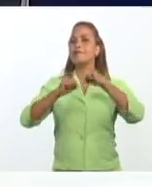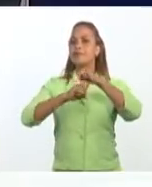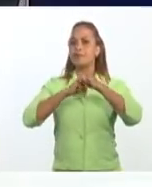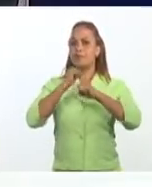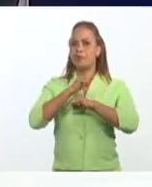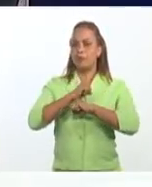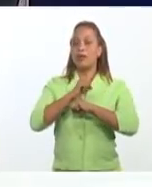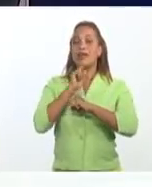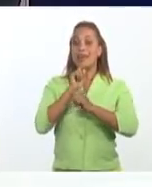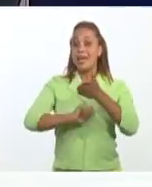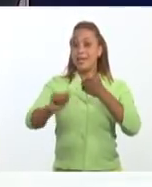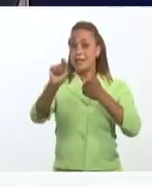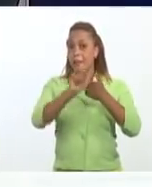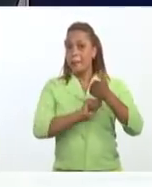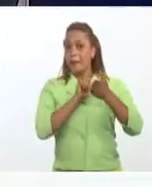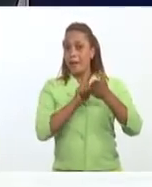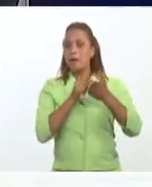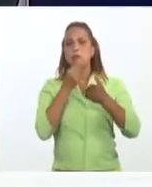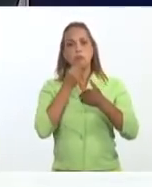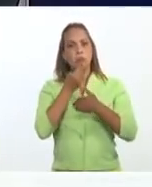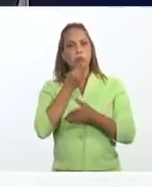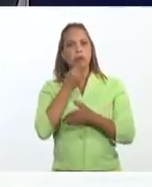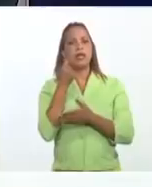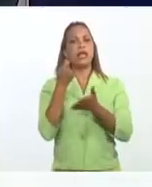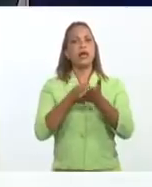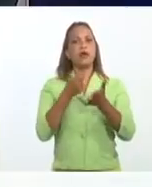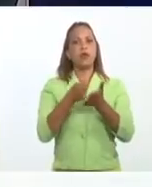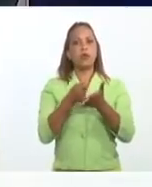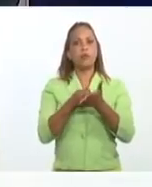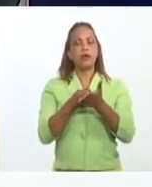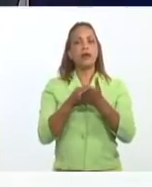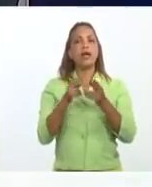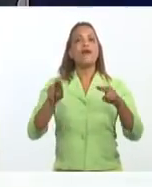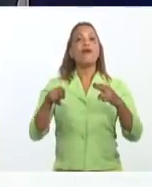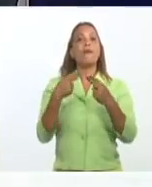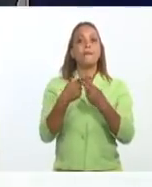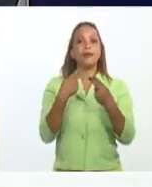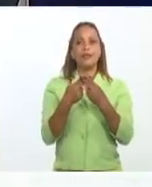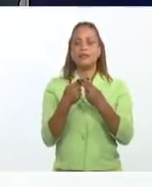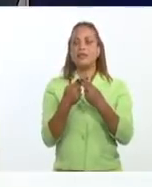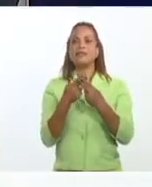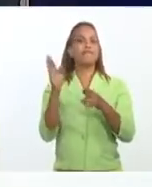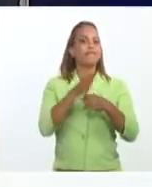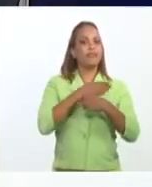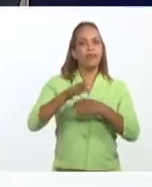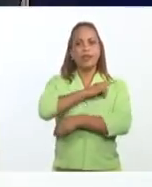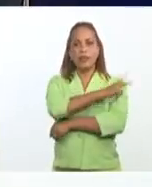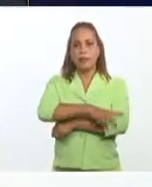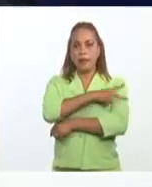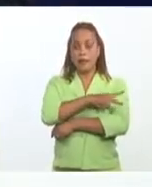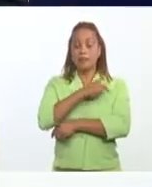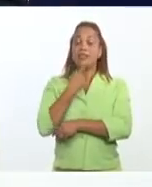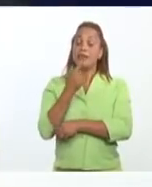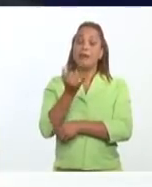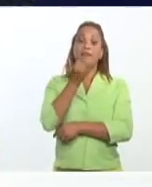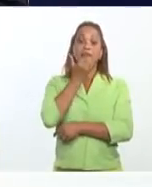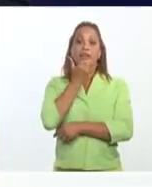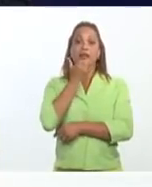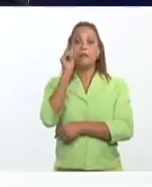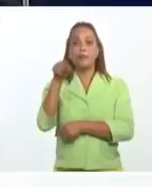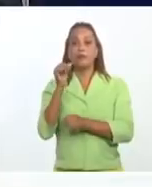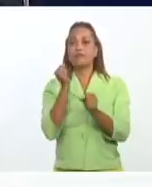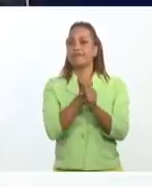plan, en este sentido, podría hacer a la economía más competitiva y crearía millones de puestos de trabajo. Segundo,